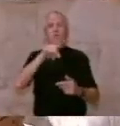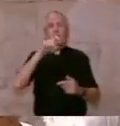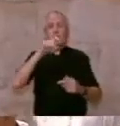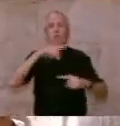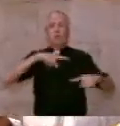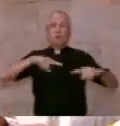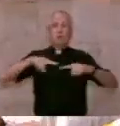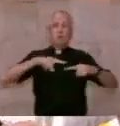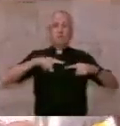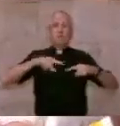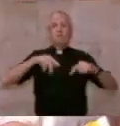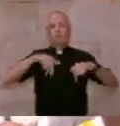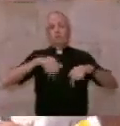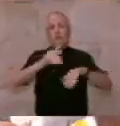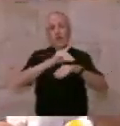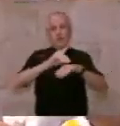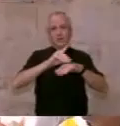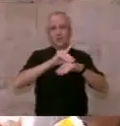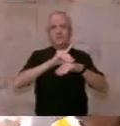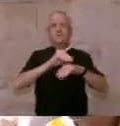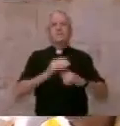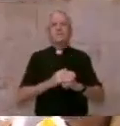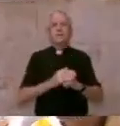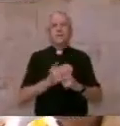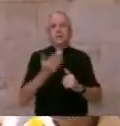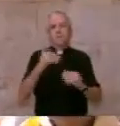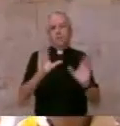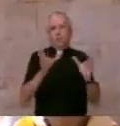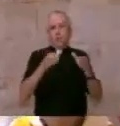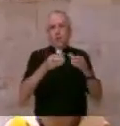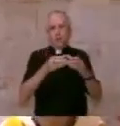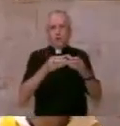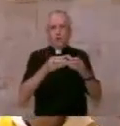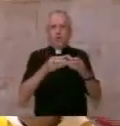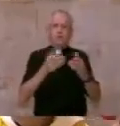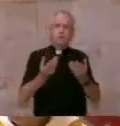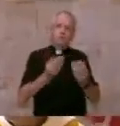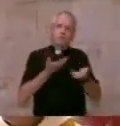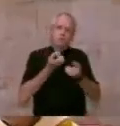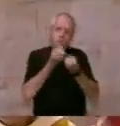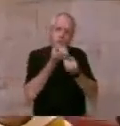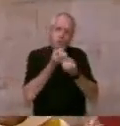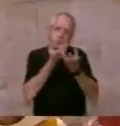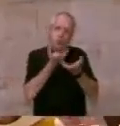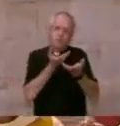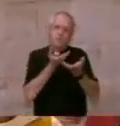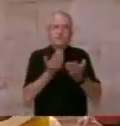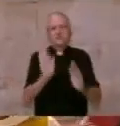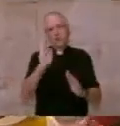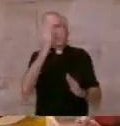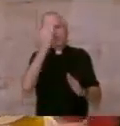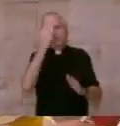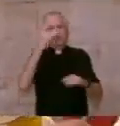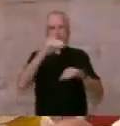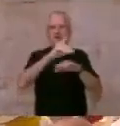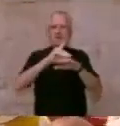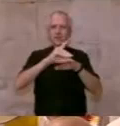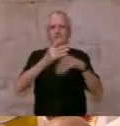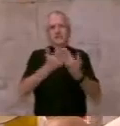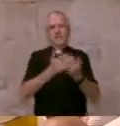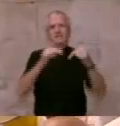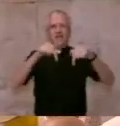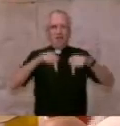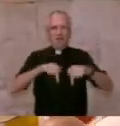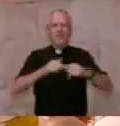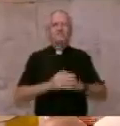administrador apostólico diocesano de Tortosa por el Colegio de Consultores y ha estado al frente de la diócesis, como hemos comentado, hasta el día de